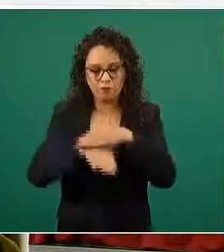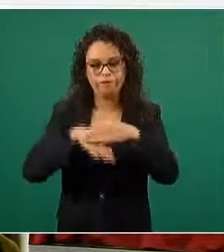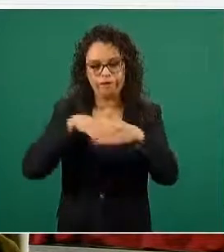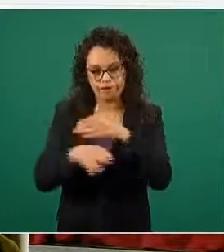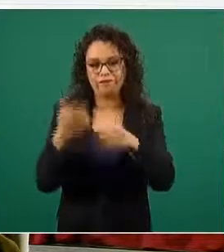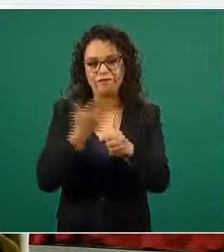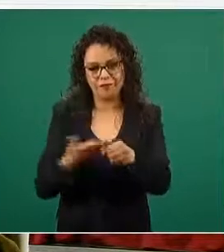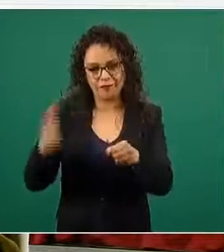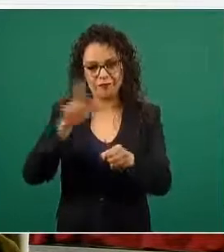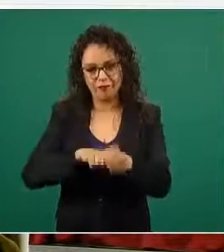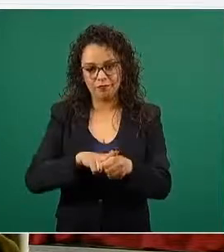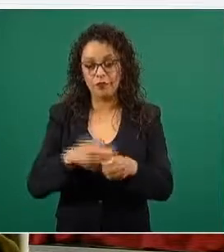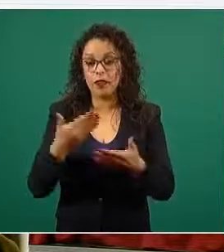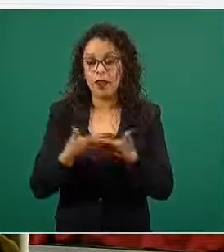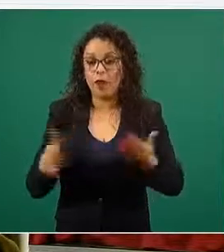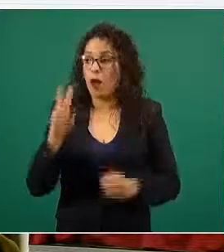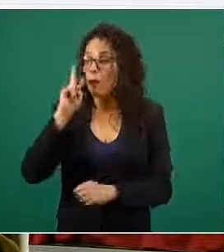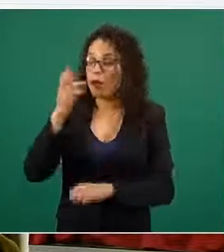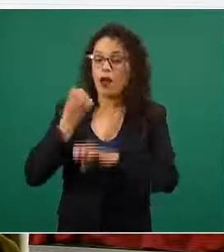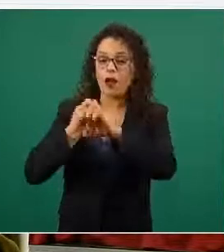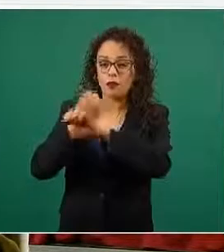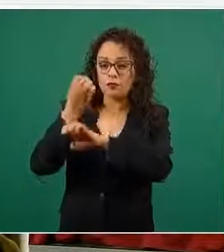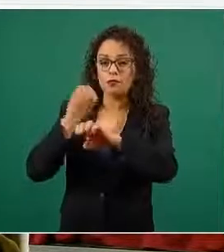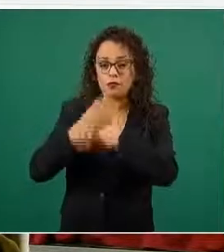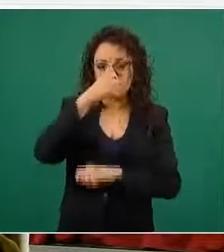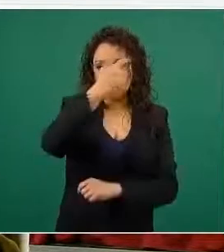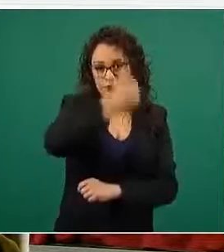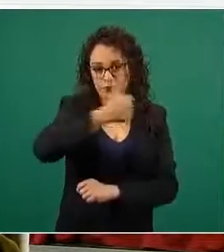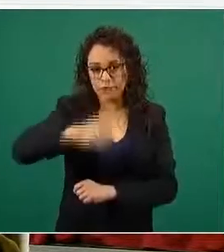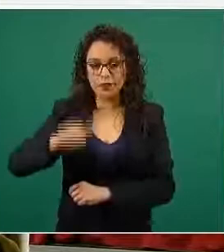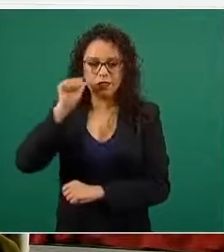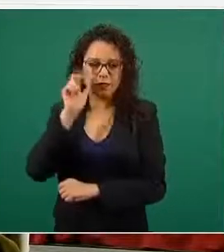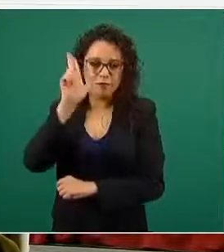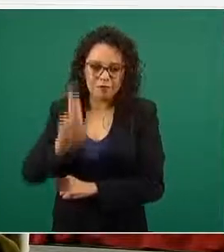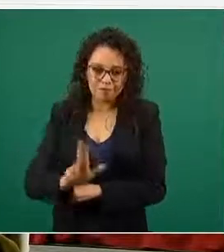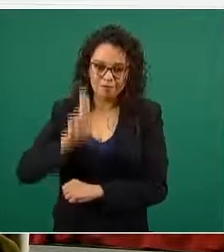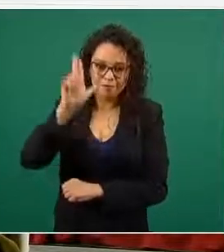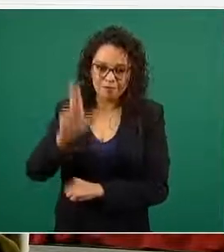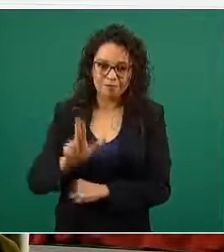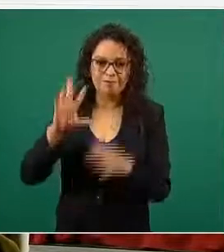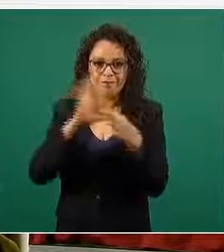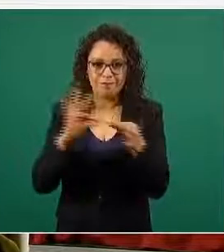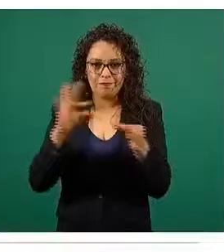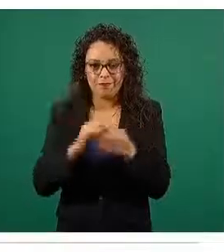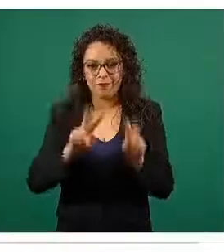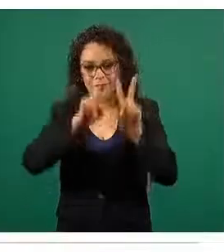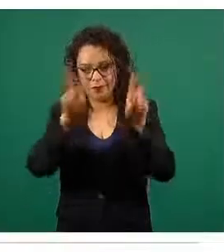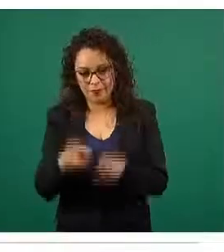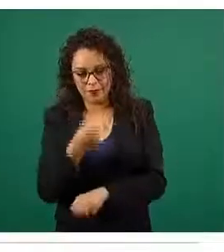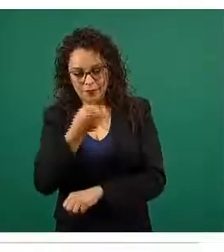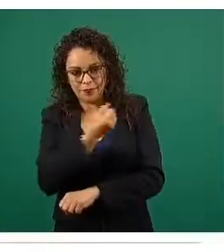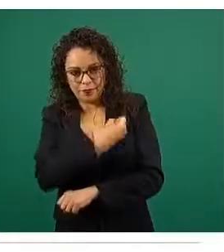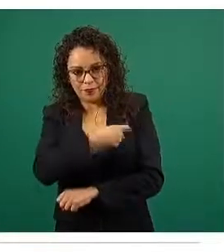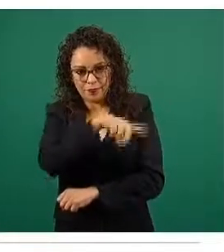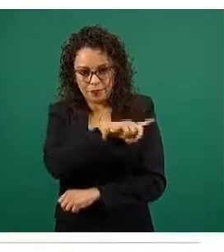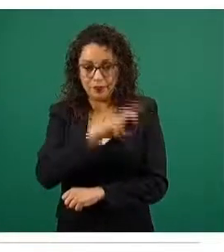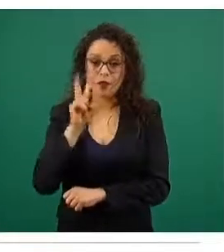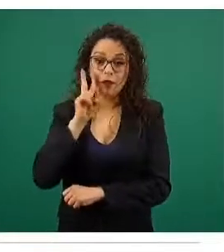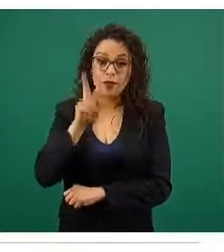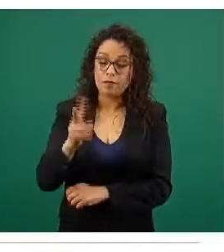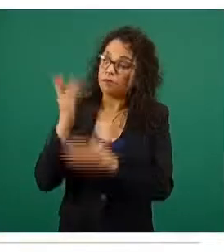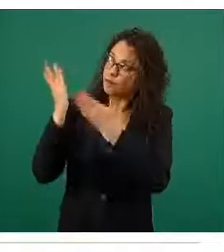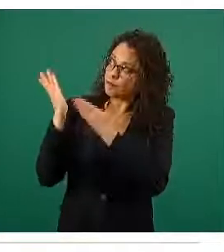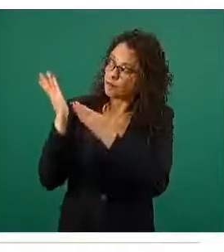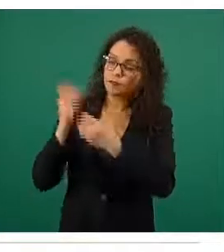estado por estado, la misma lógica que hemos comentado todos los martes del Pulso de la Salud. Vemos aquí los casos